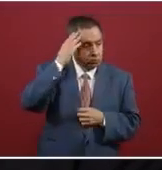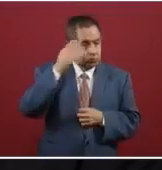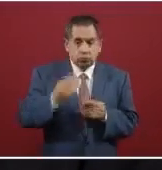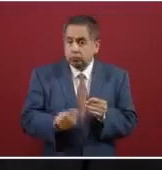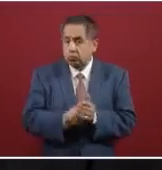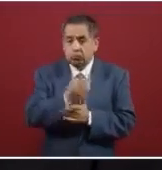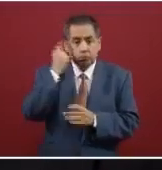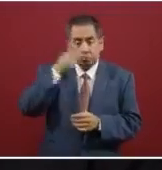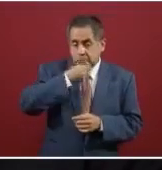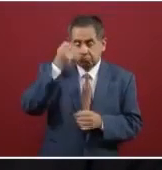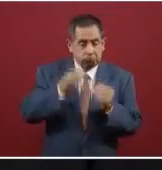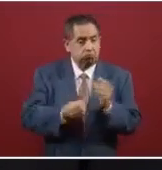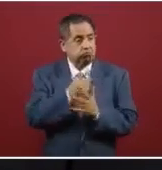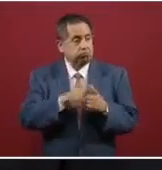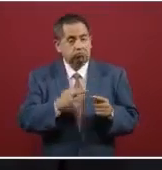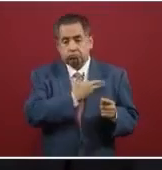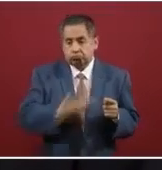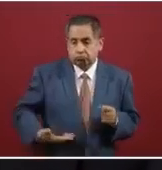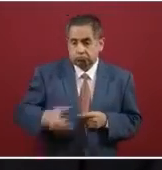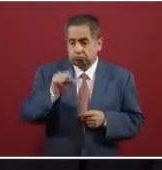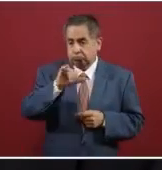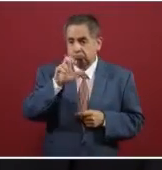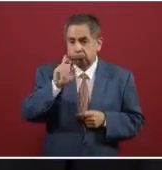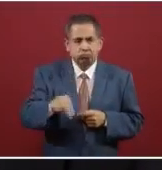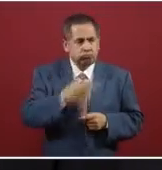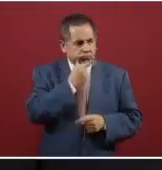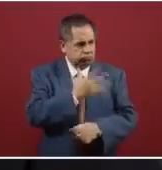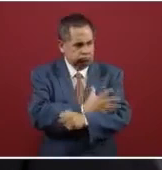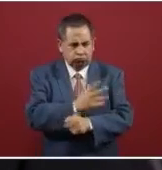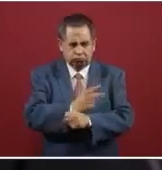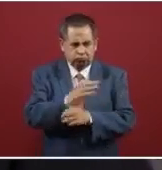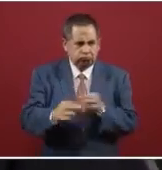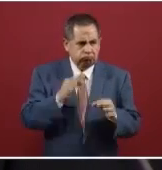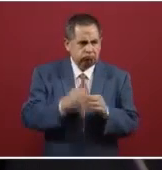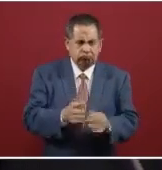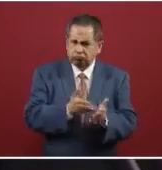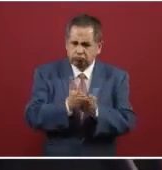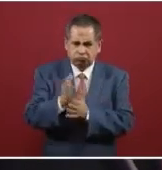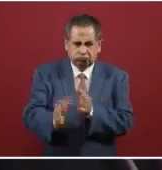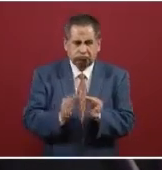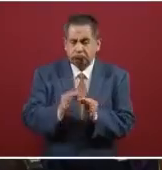ministros nuevos. El presidente de la Suprema Corte es un hombre honesto, recto.